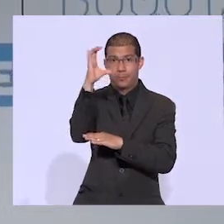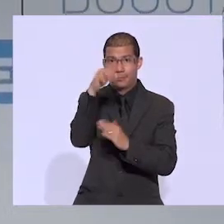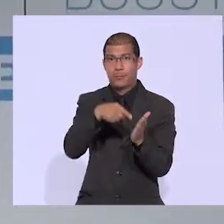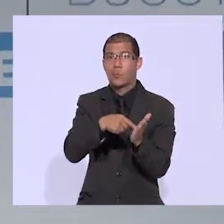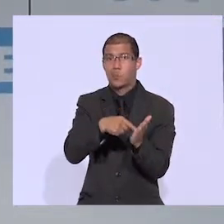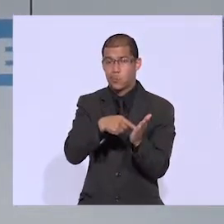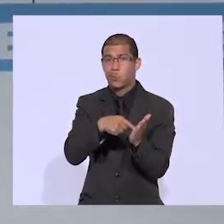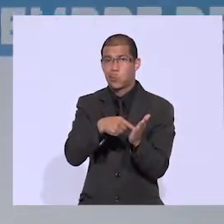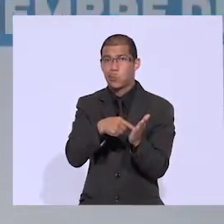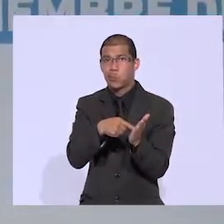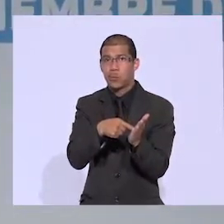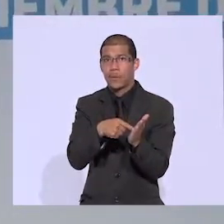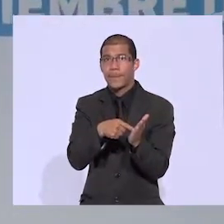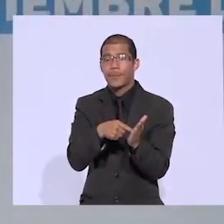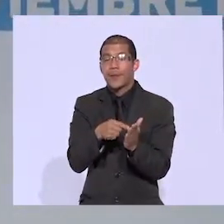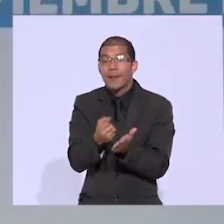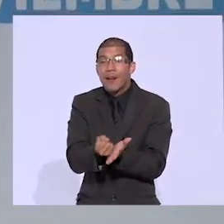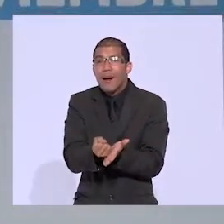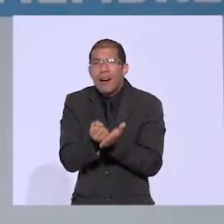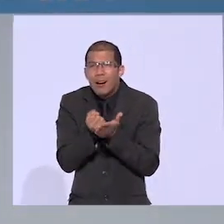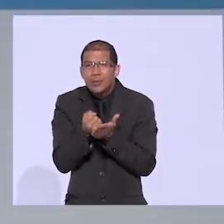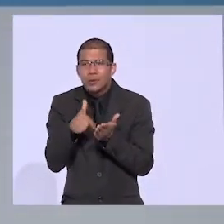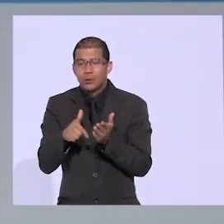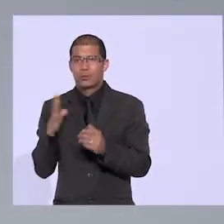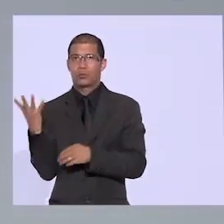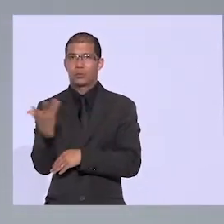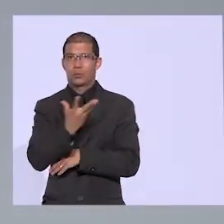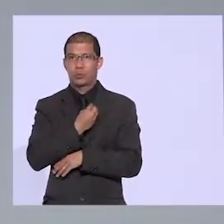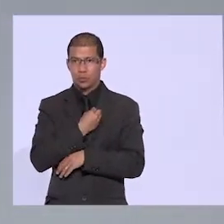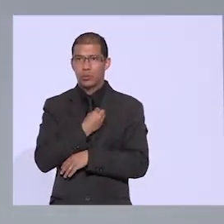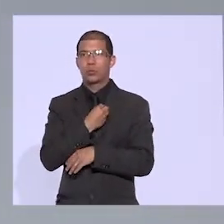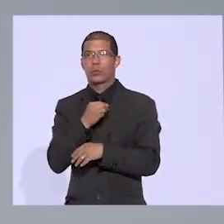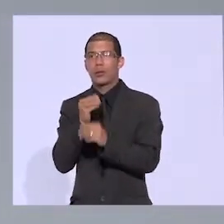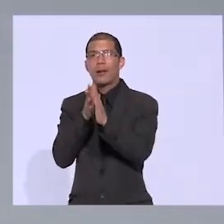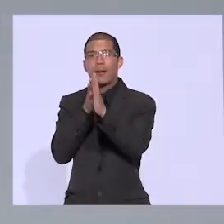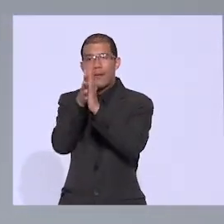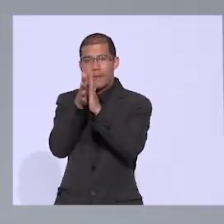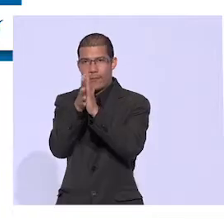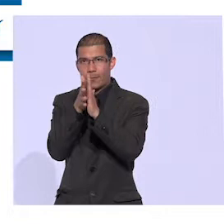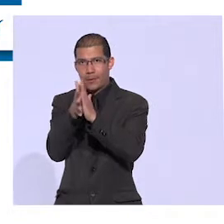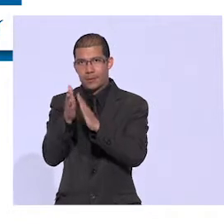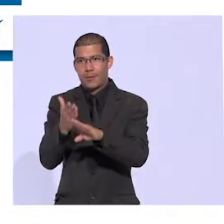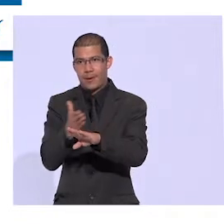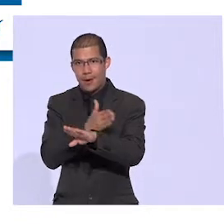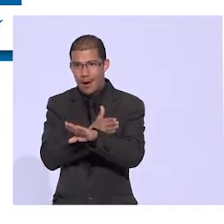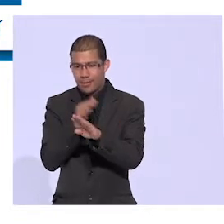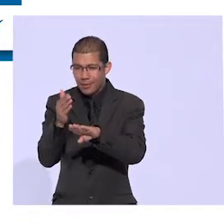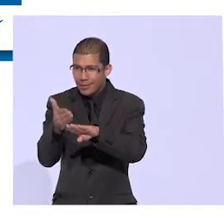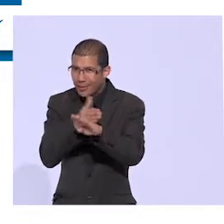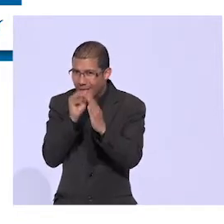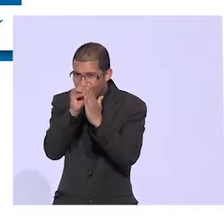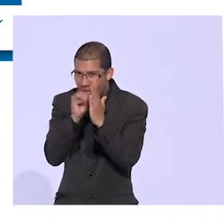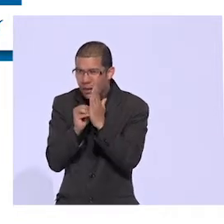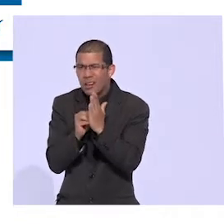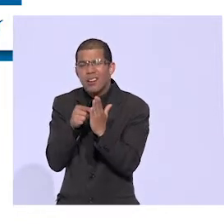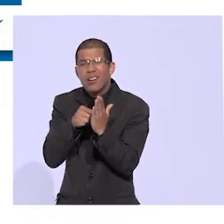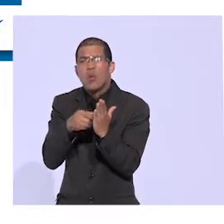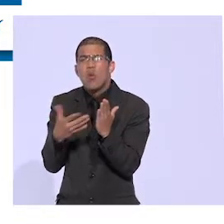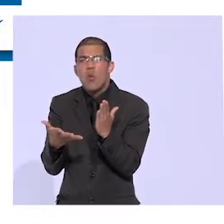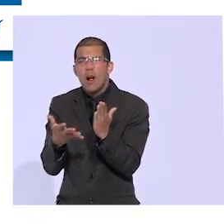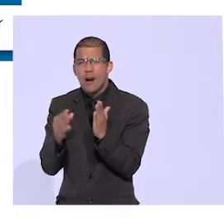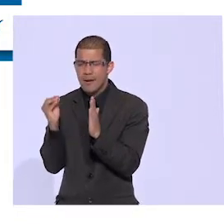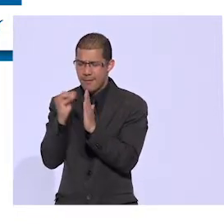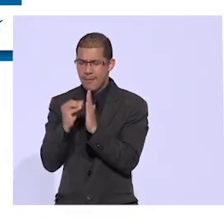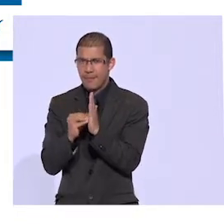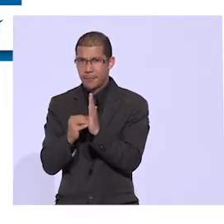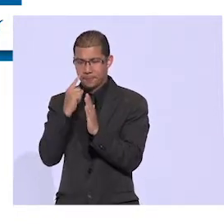la hora de poder presentar la información que queríamos daros. ¿Qué datos hemos utilizado en el